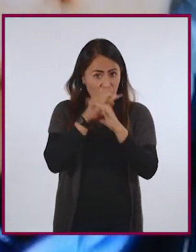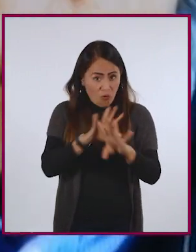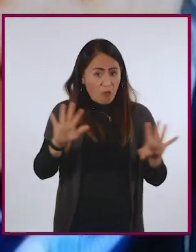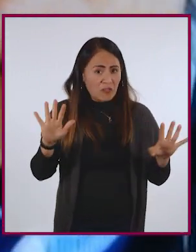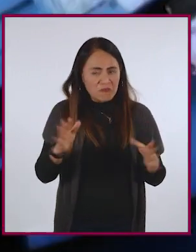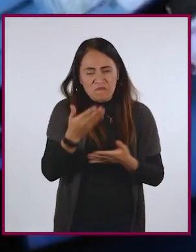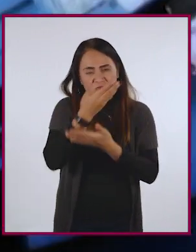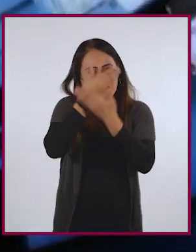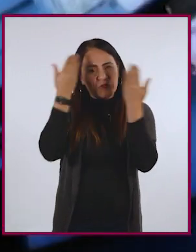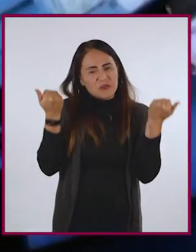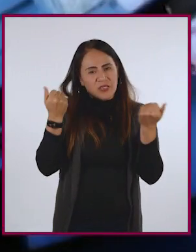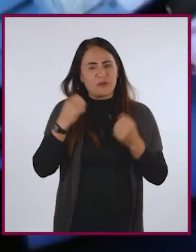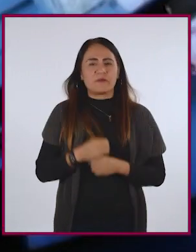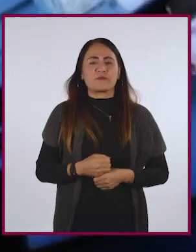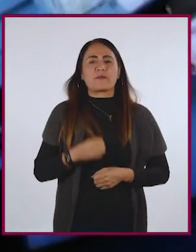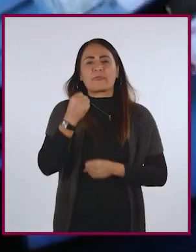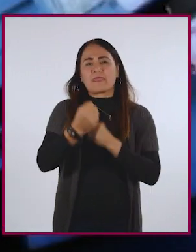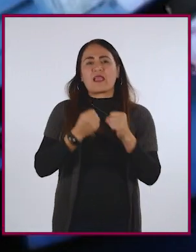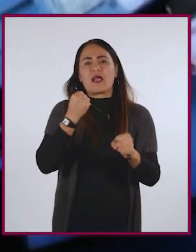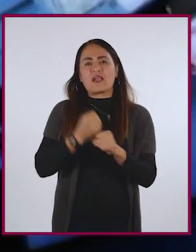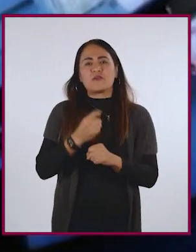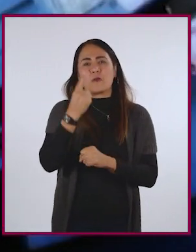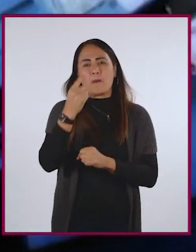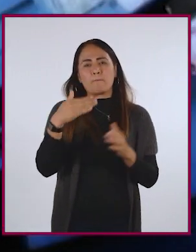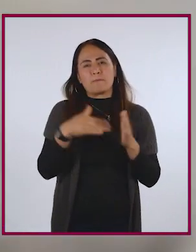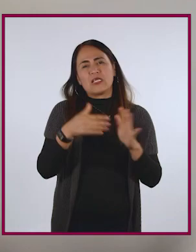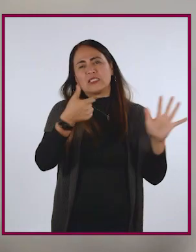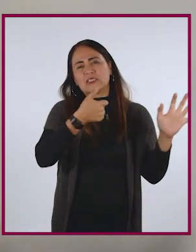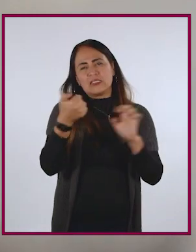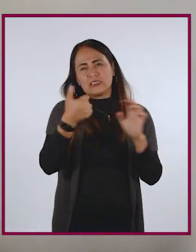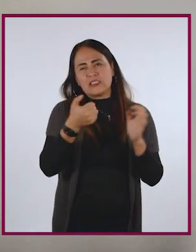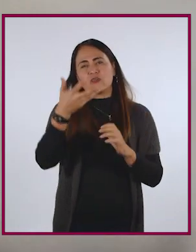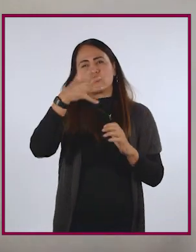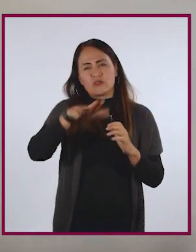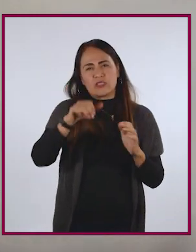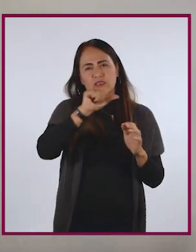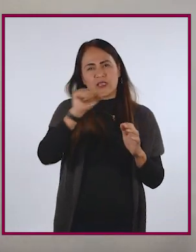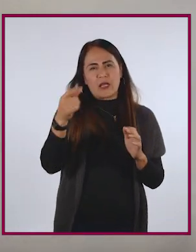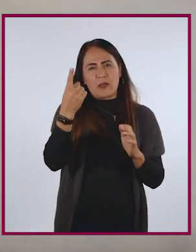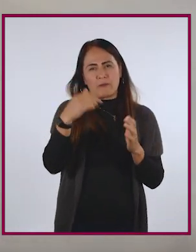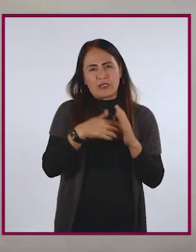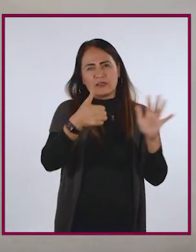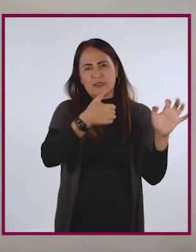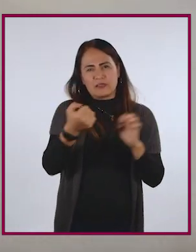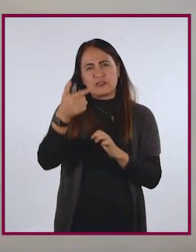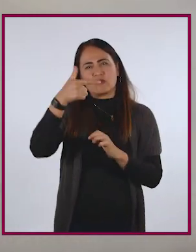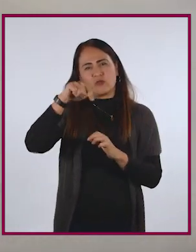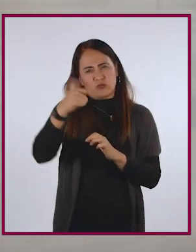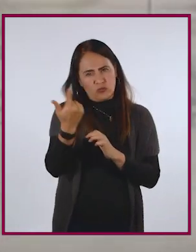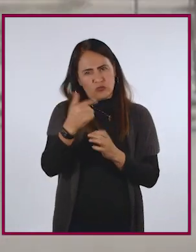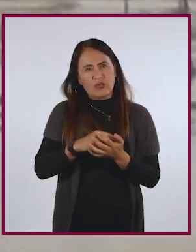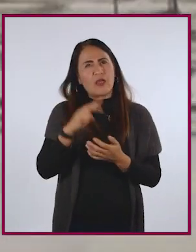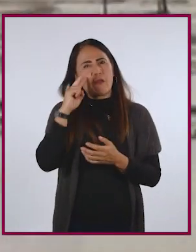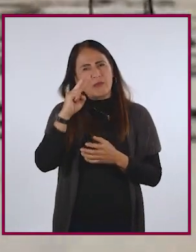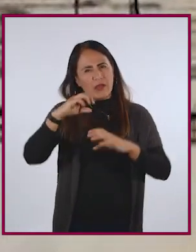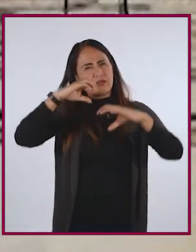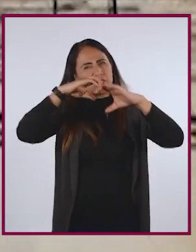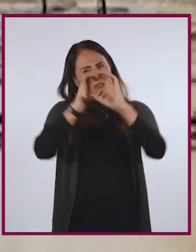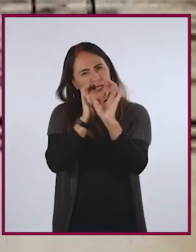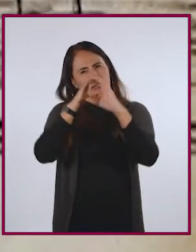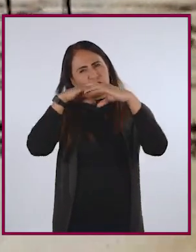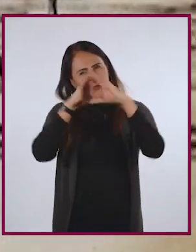¿no? En el año de 1610, 1612 aparecen dos instrumentos ópticos, que es